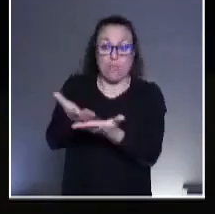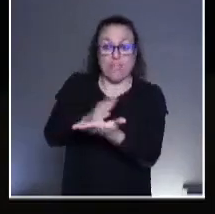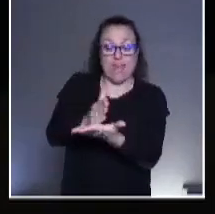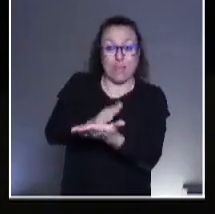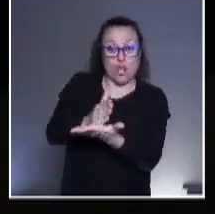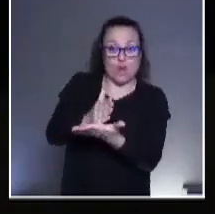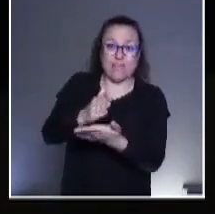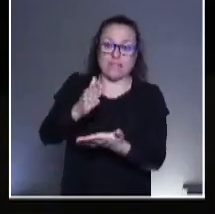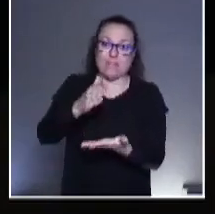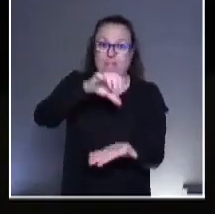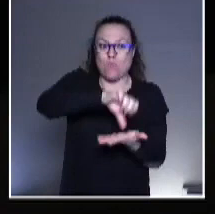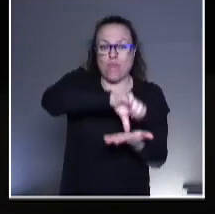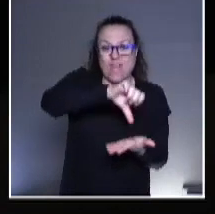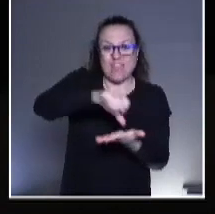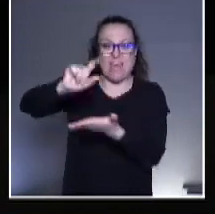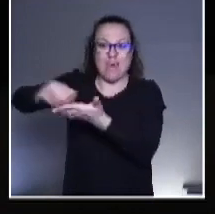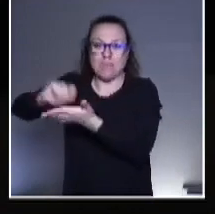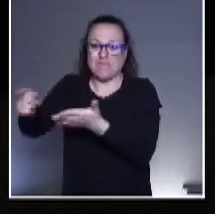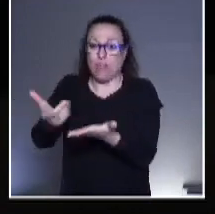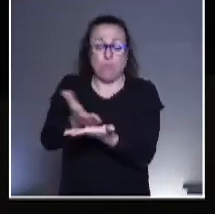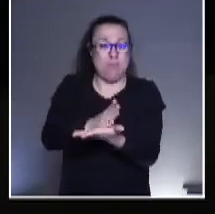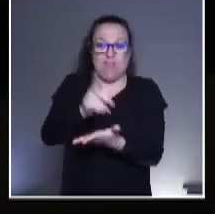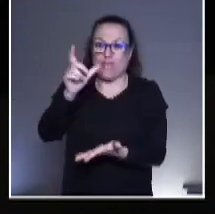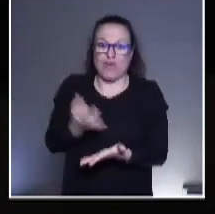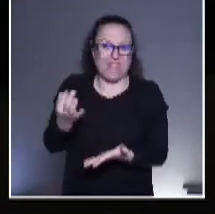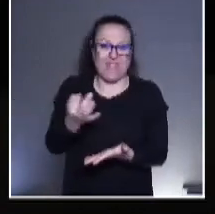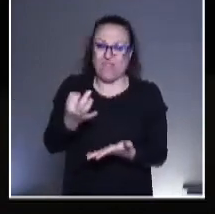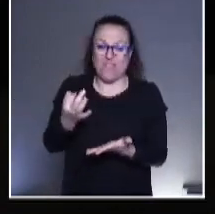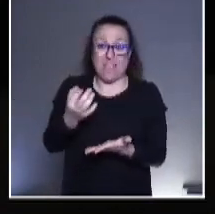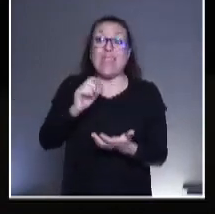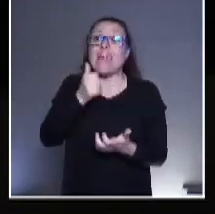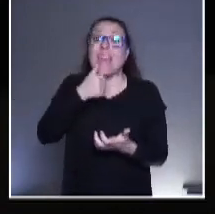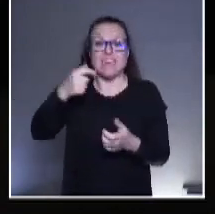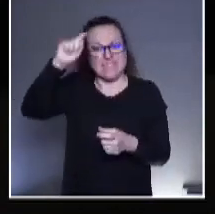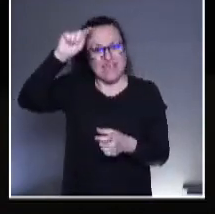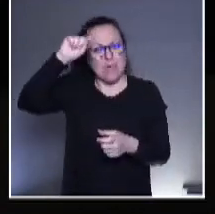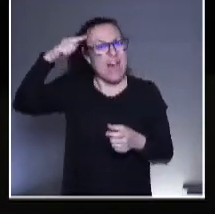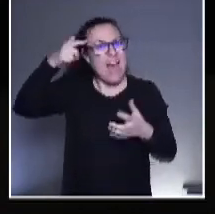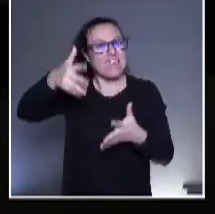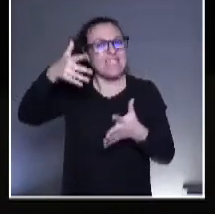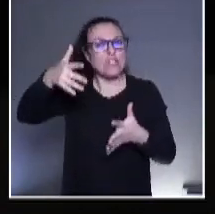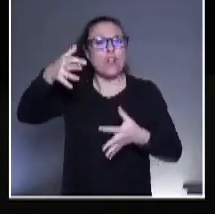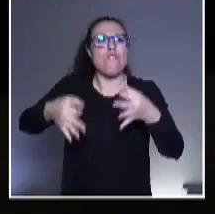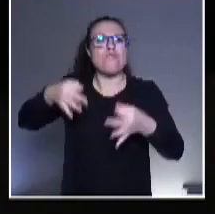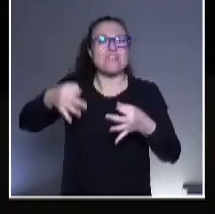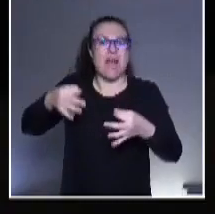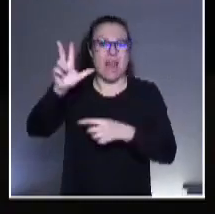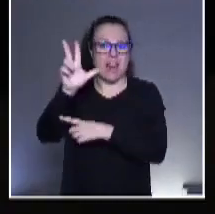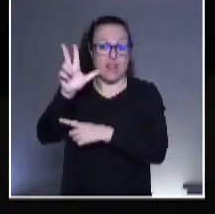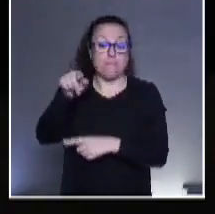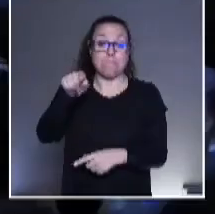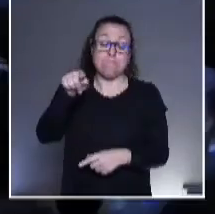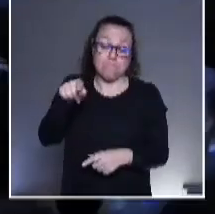tanta frecuencia entre la ciudadanía y sus administraciones tributarias, que son los asesores fiscales. Y era necesario demostrar de